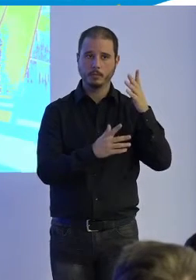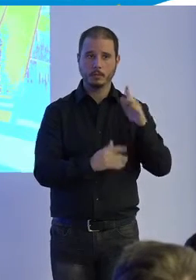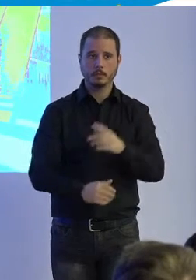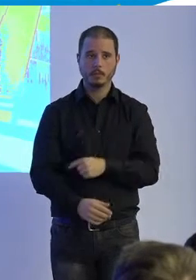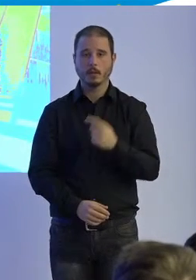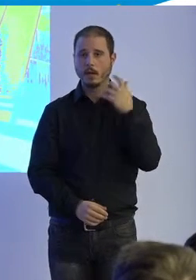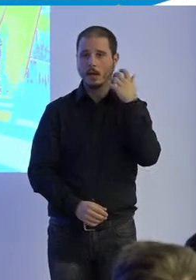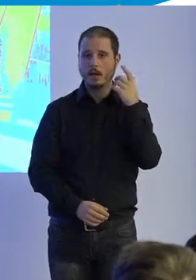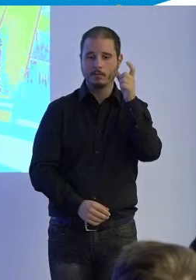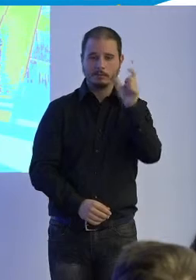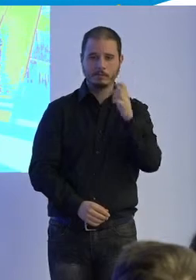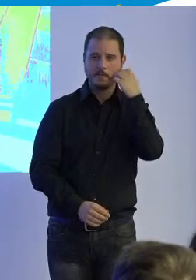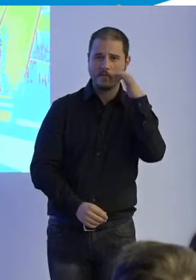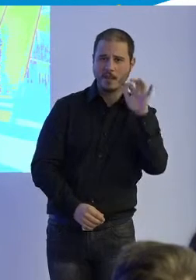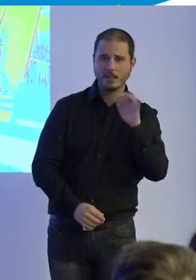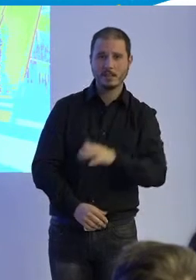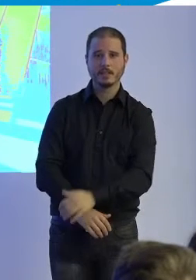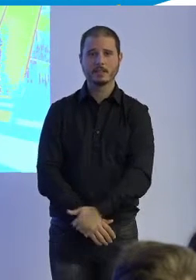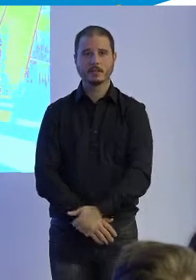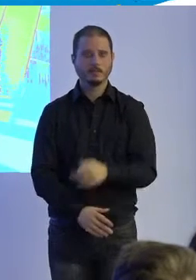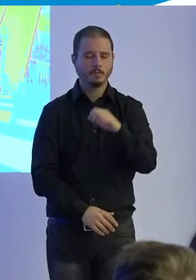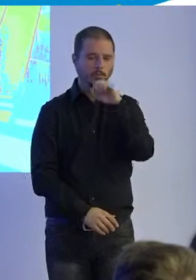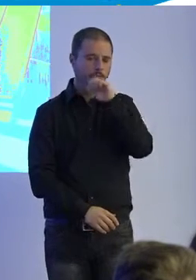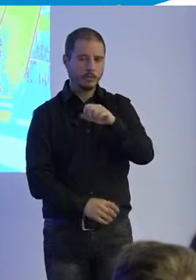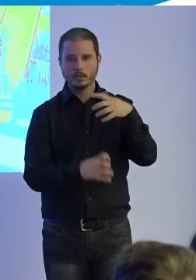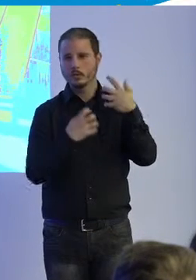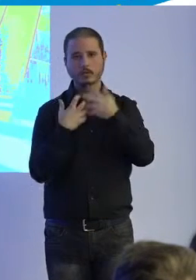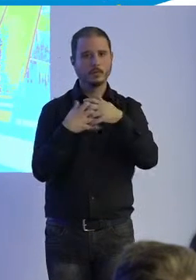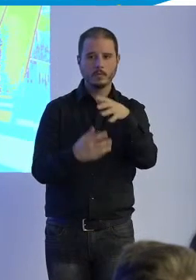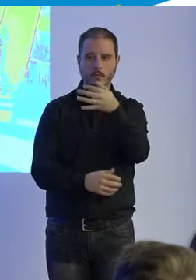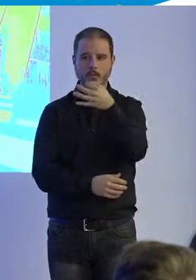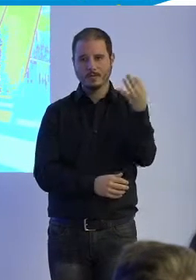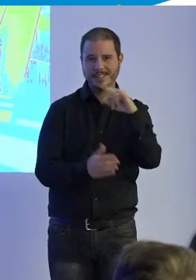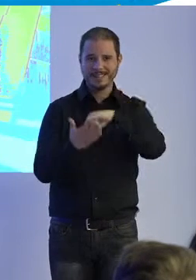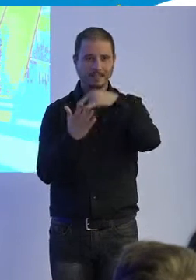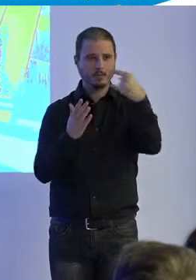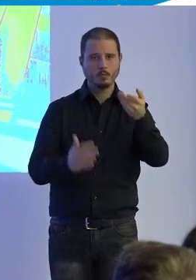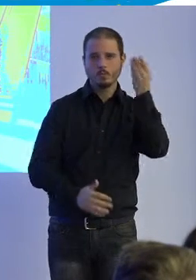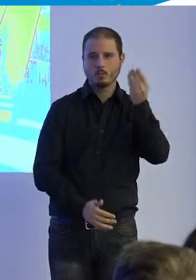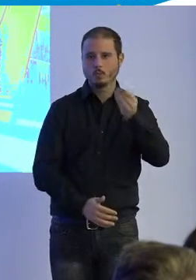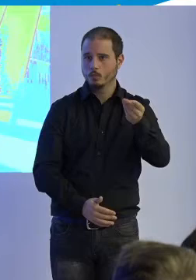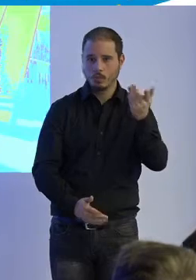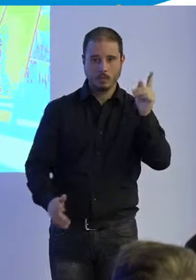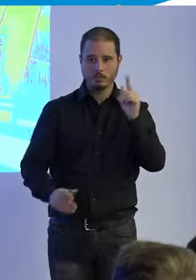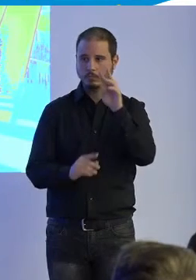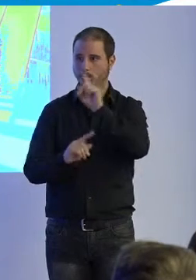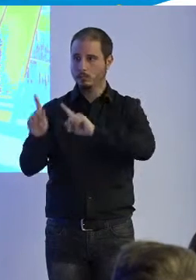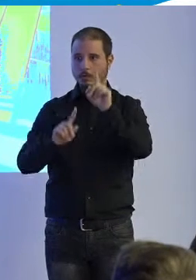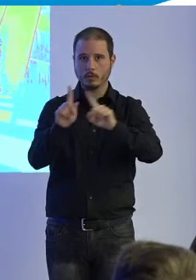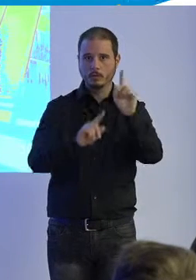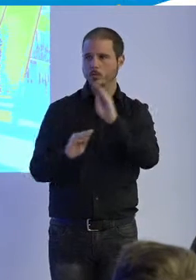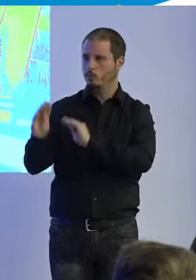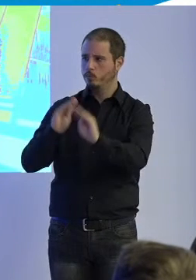frikis, nos encanta, todo funciona perfecto, es una maravilla, es una tecnología espectacular, va a resolver todos los problemas de la